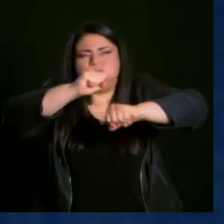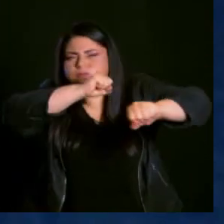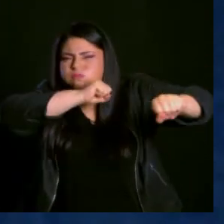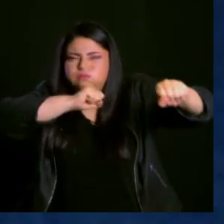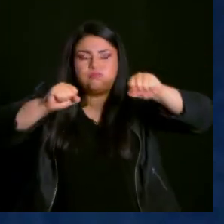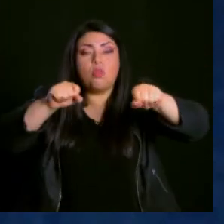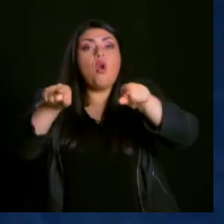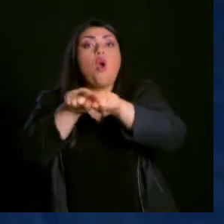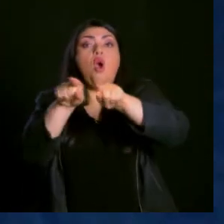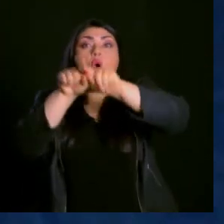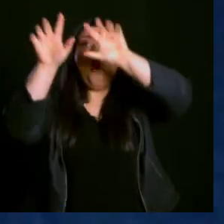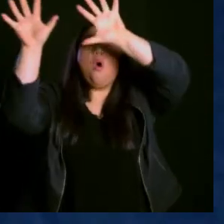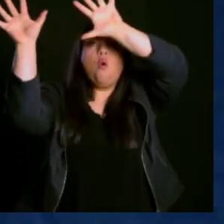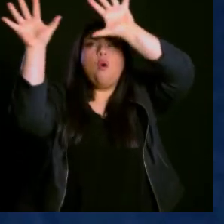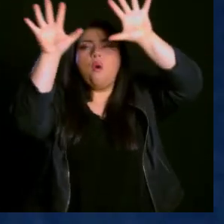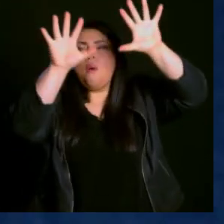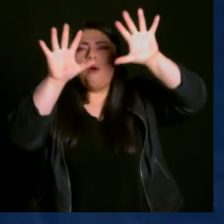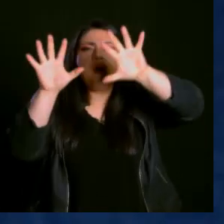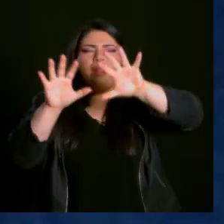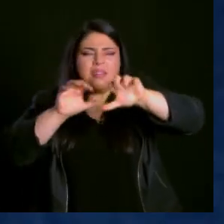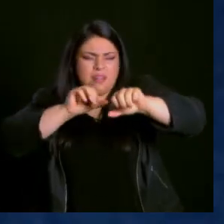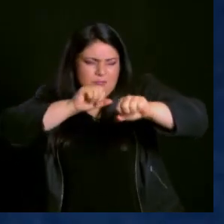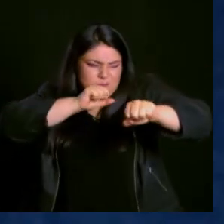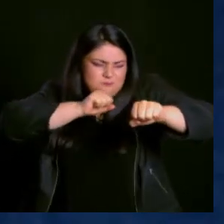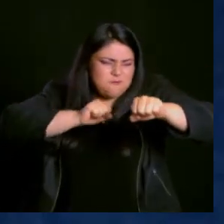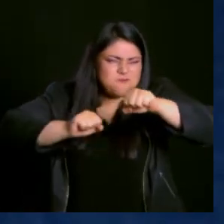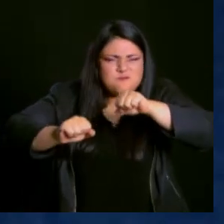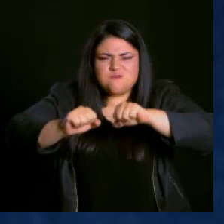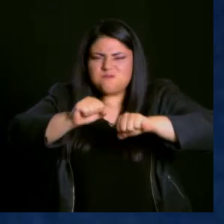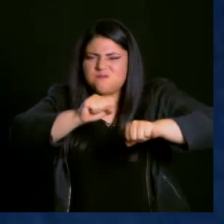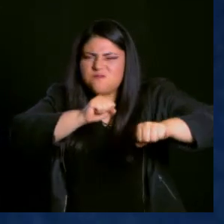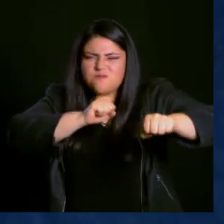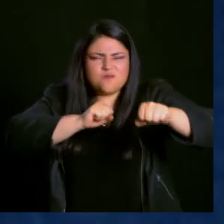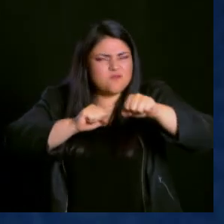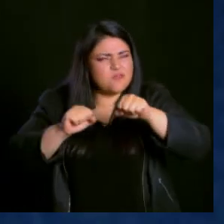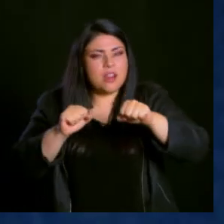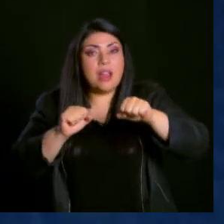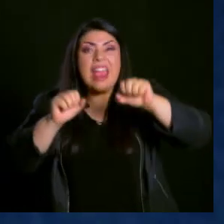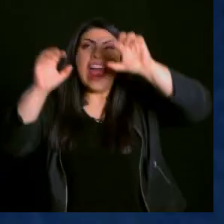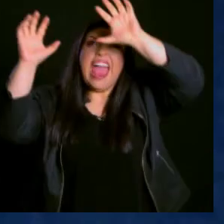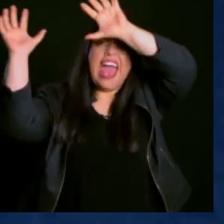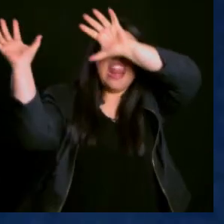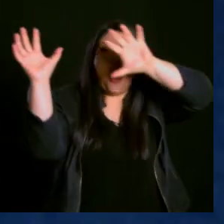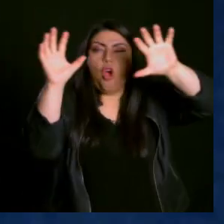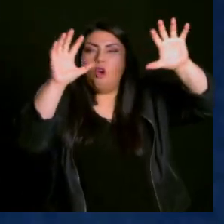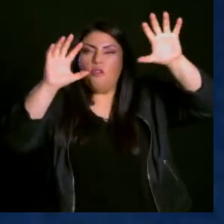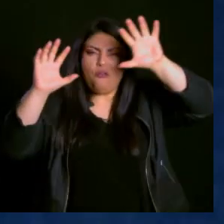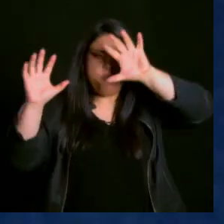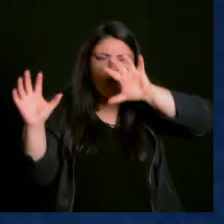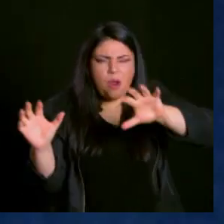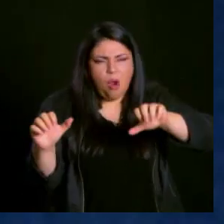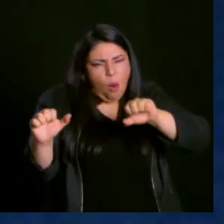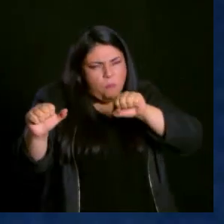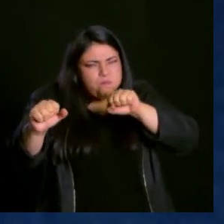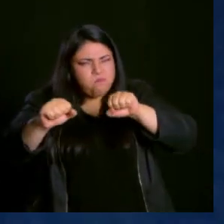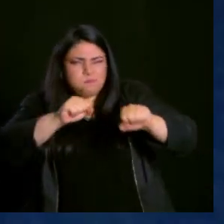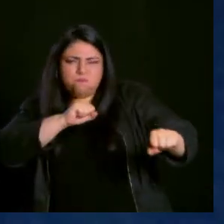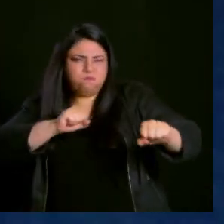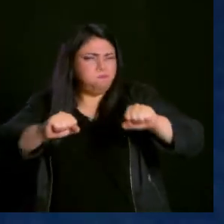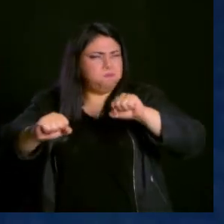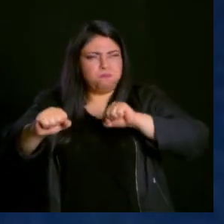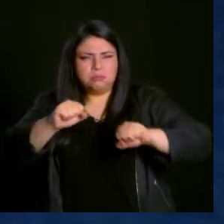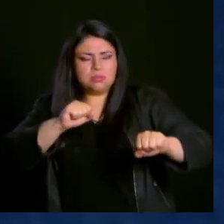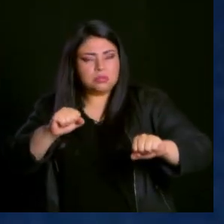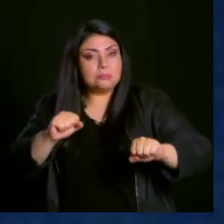de un viento mira era un estruendo un sonido no un viento Entonces era un sonido que se parecía a un viento no había viento ahí